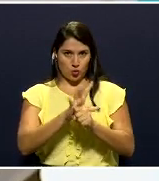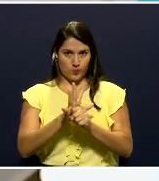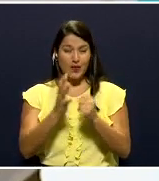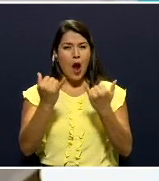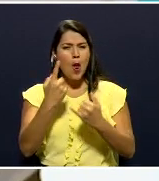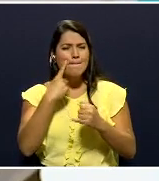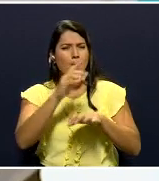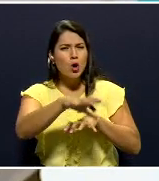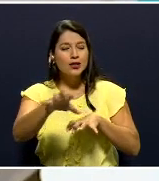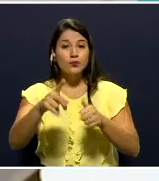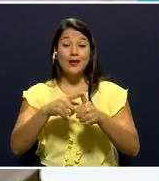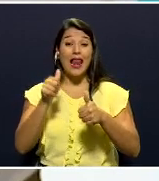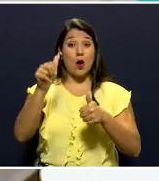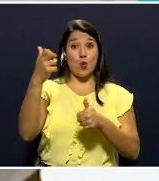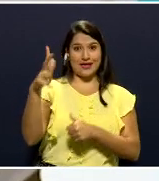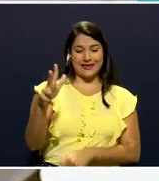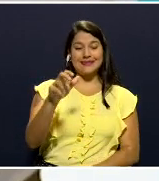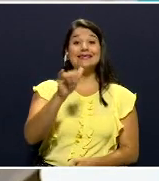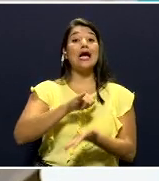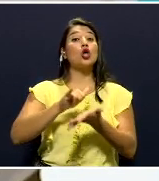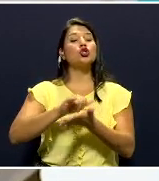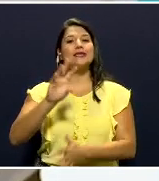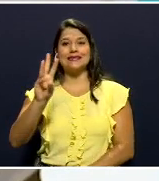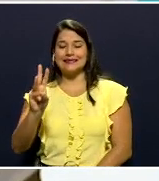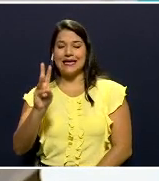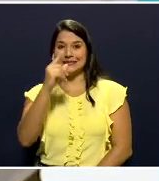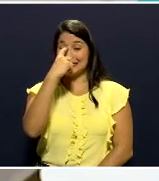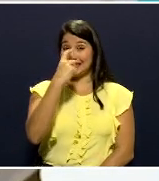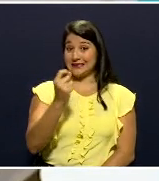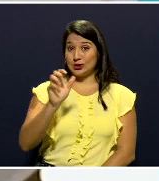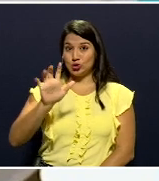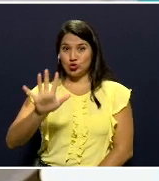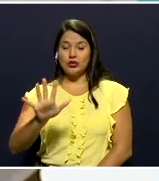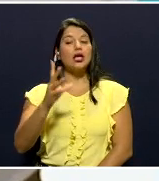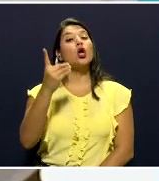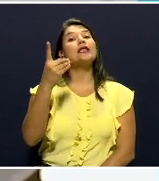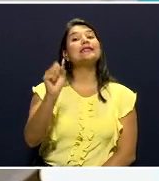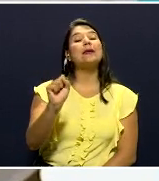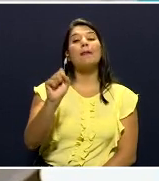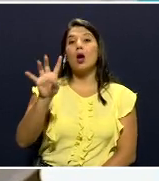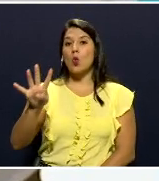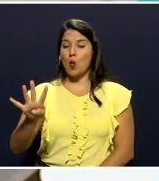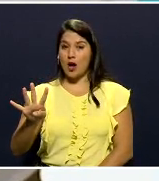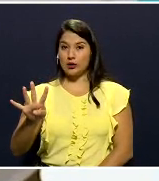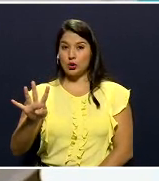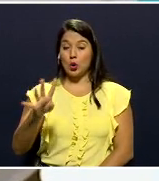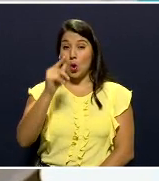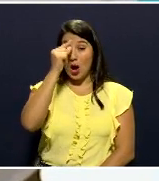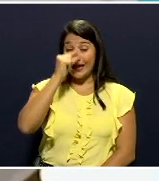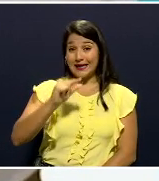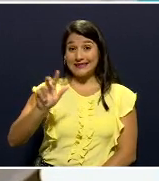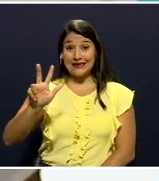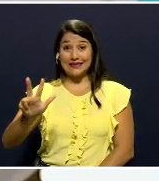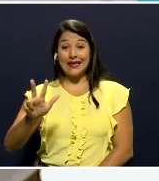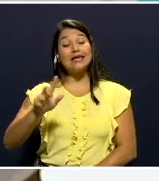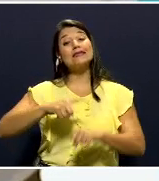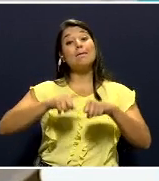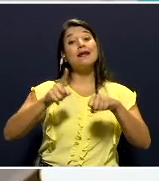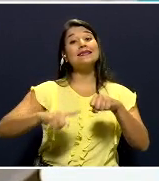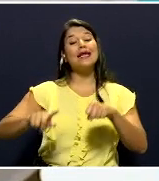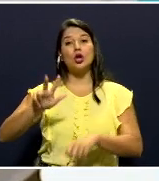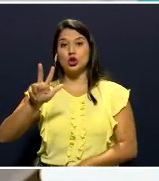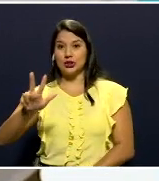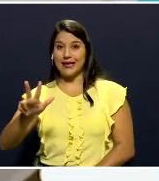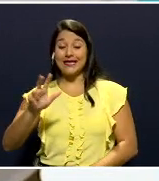cantón. Alajuela 13, San José 6, Escazú 5, Desamparados 4, Grecia 3, Pérez Celedón